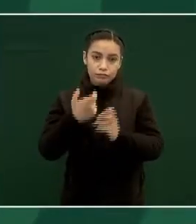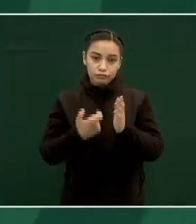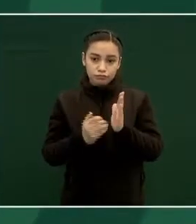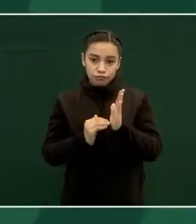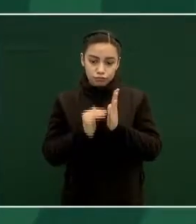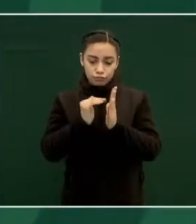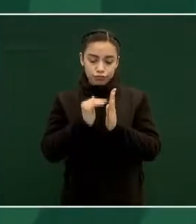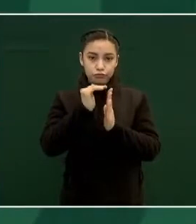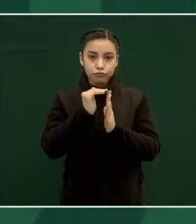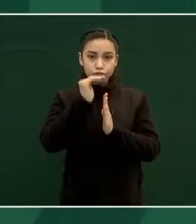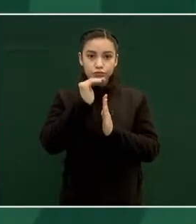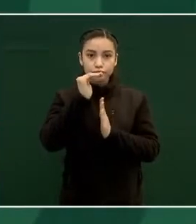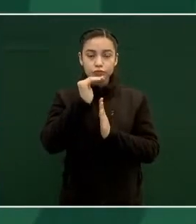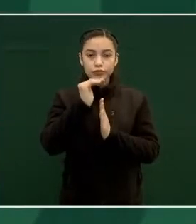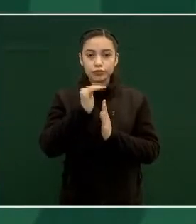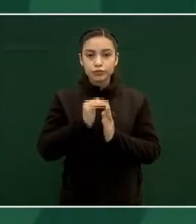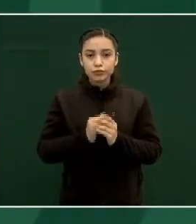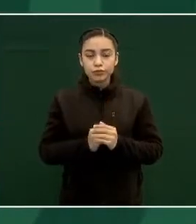y